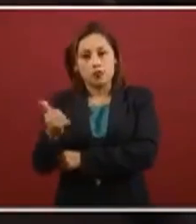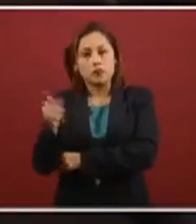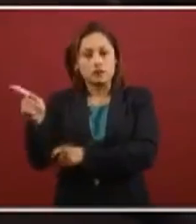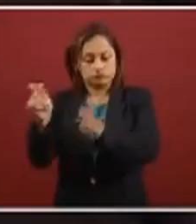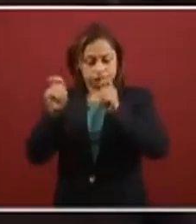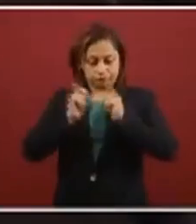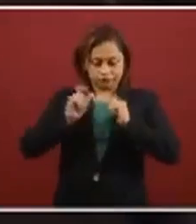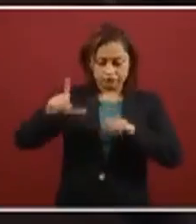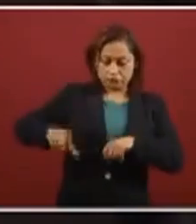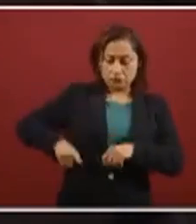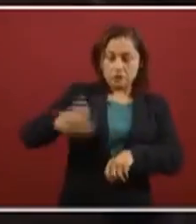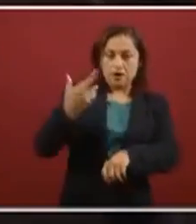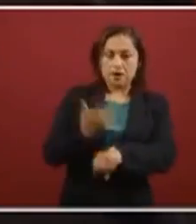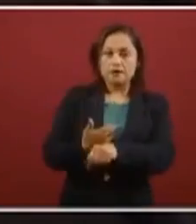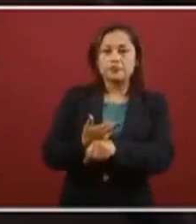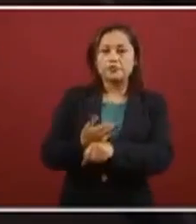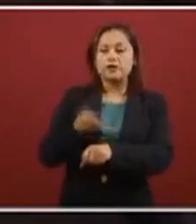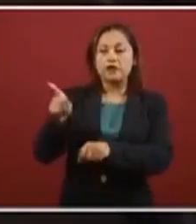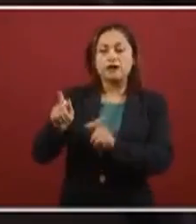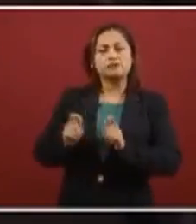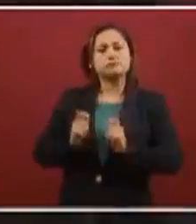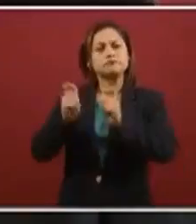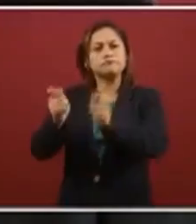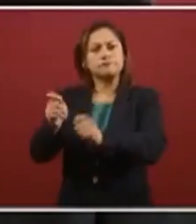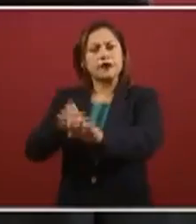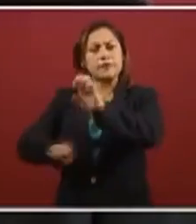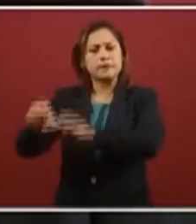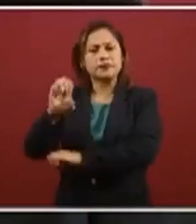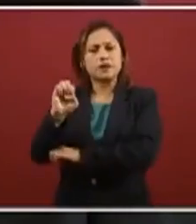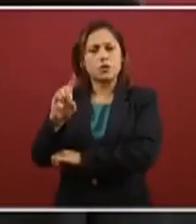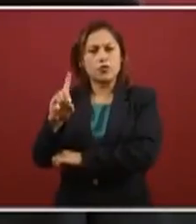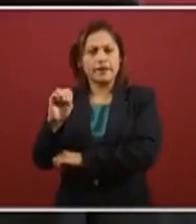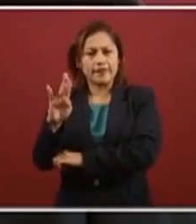a Odebrecht una ampliación de contrato,